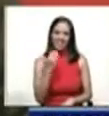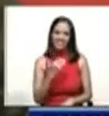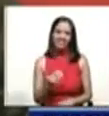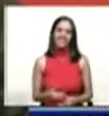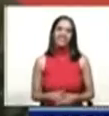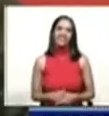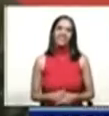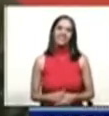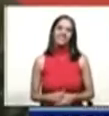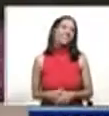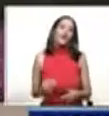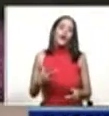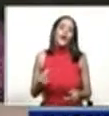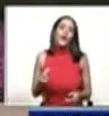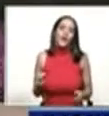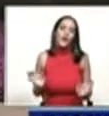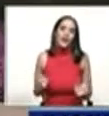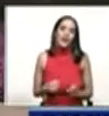No hables feo de La Guaira. No.